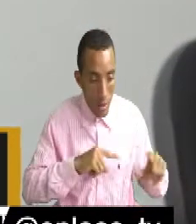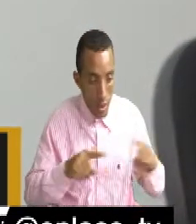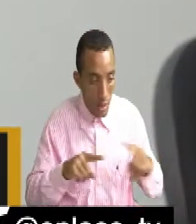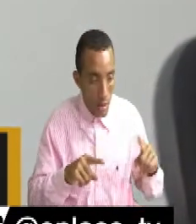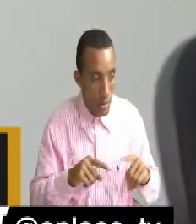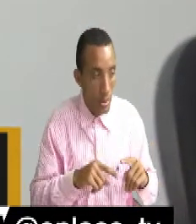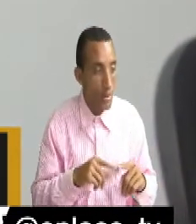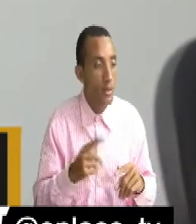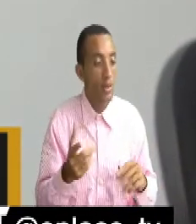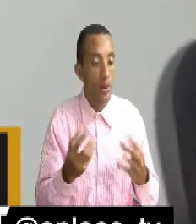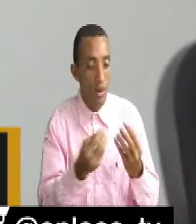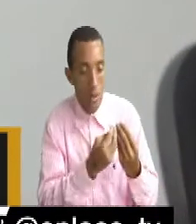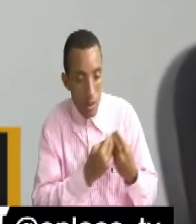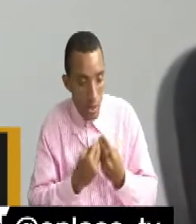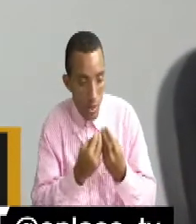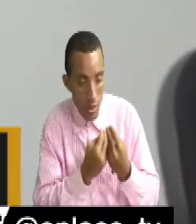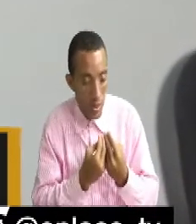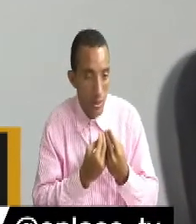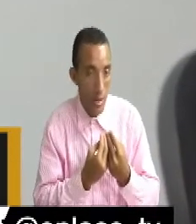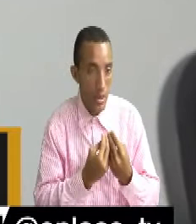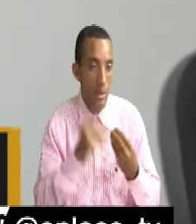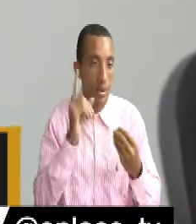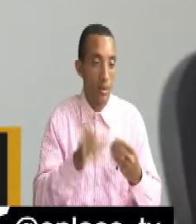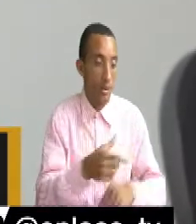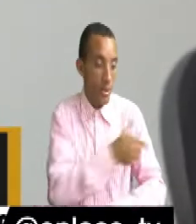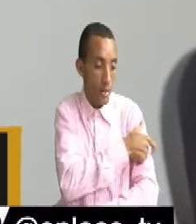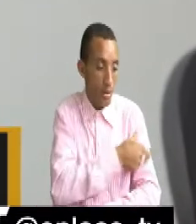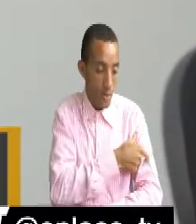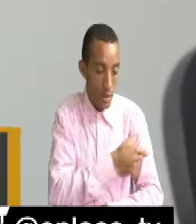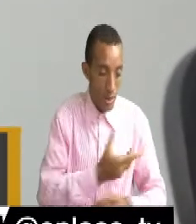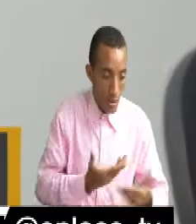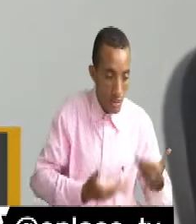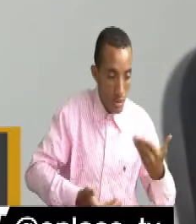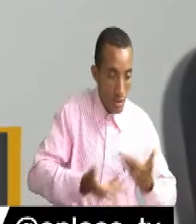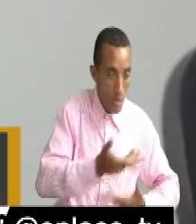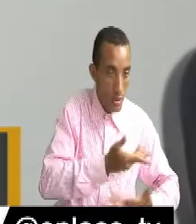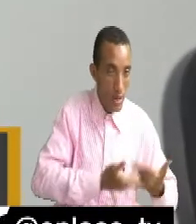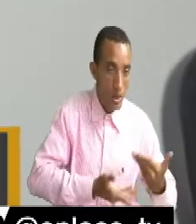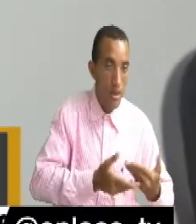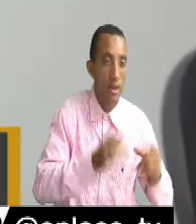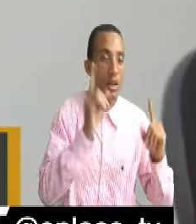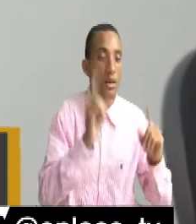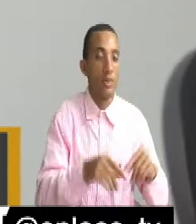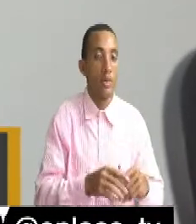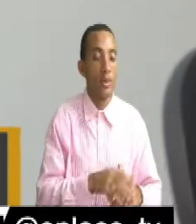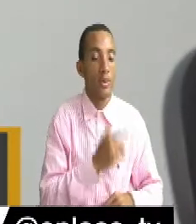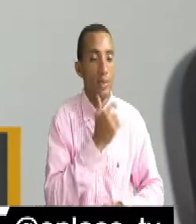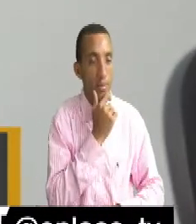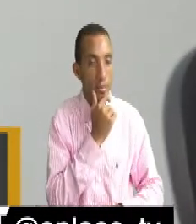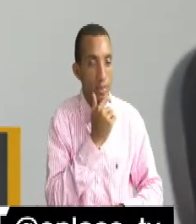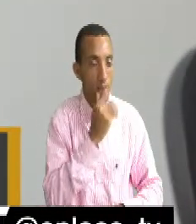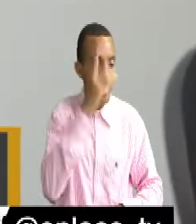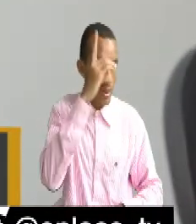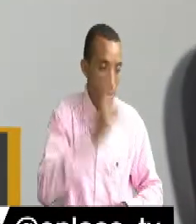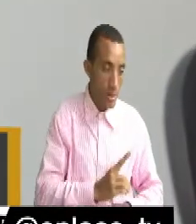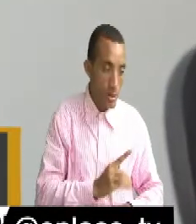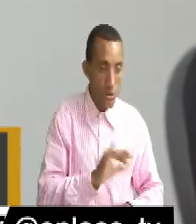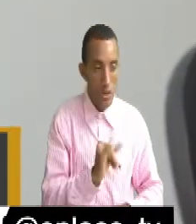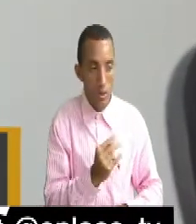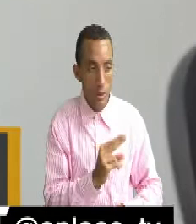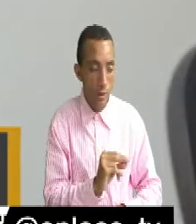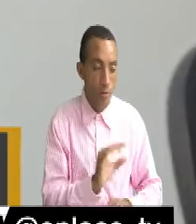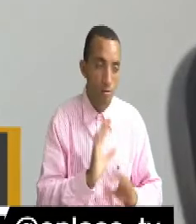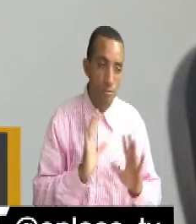consejo directivo, llevarlo al comité de convivencia y de ahí tomaremos las decisiones a lo